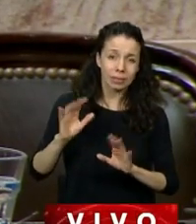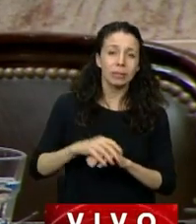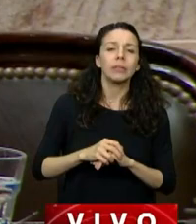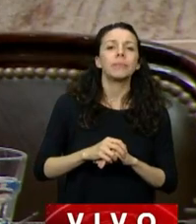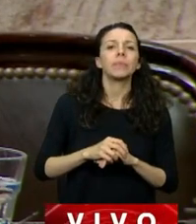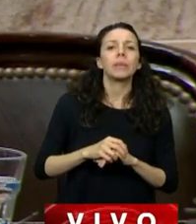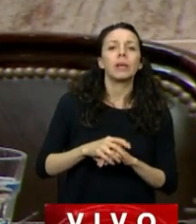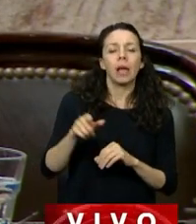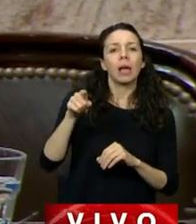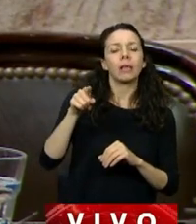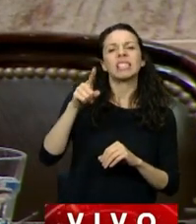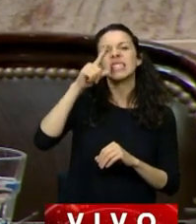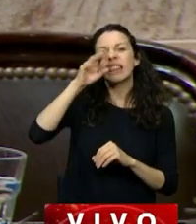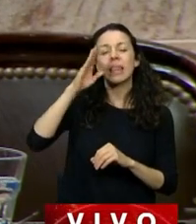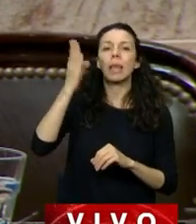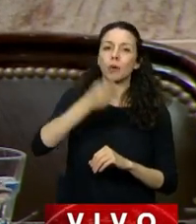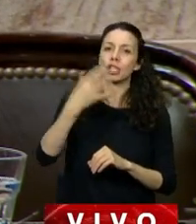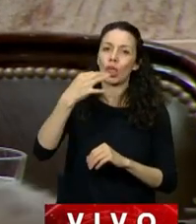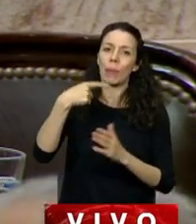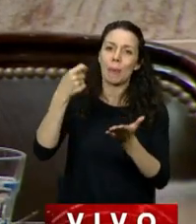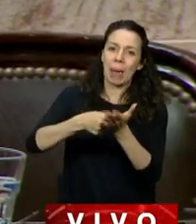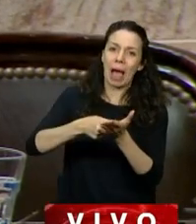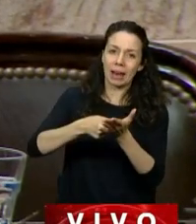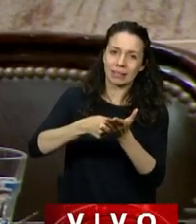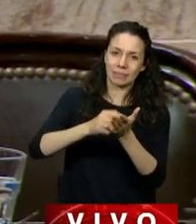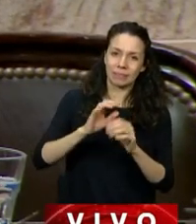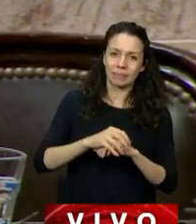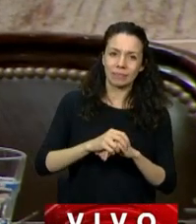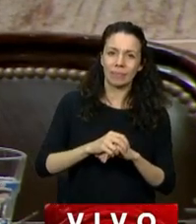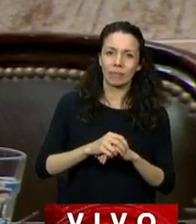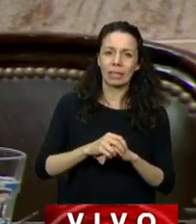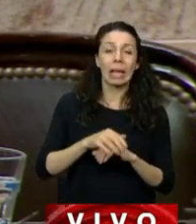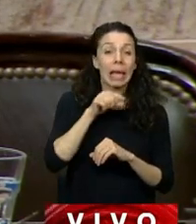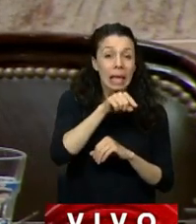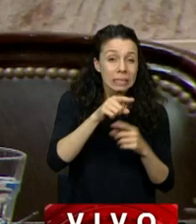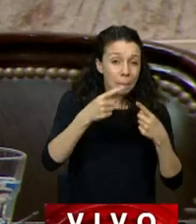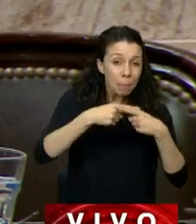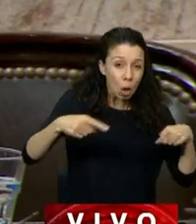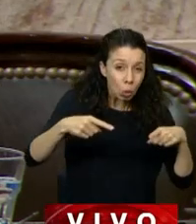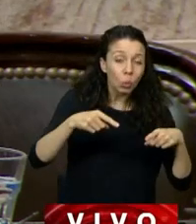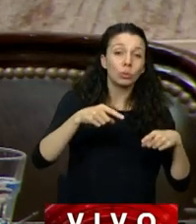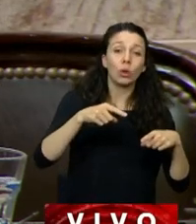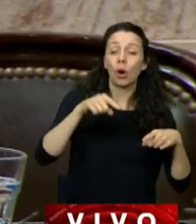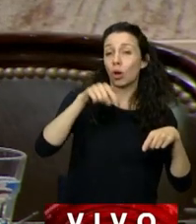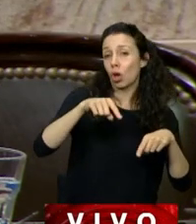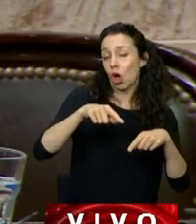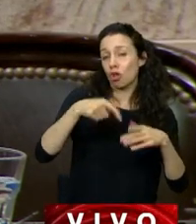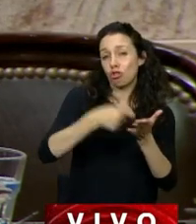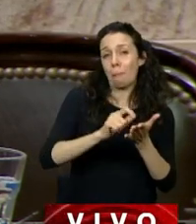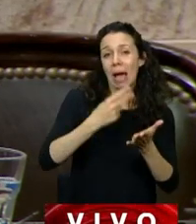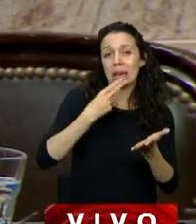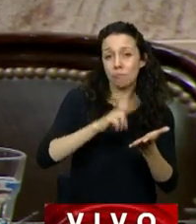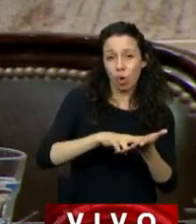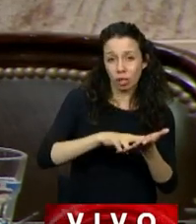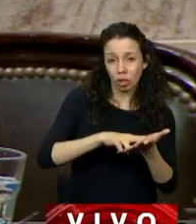haya al 70 como es el cigarrillo También queremos que a esos productos que hoy no pagan el fondo especial del